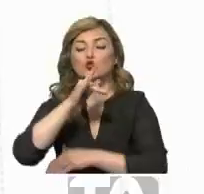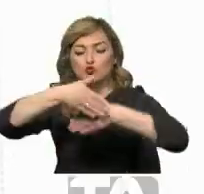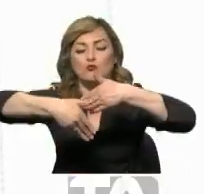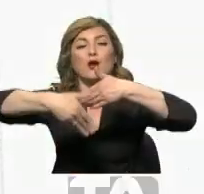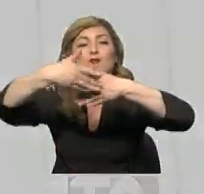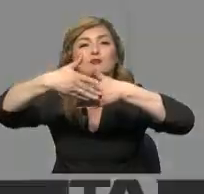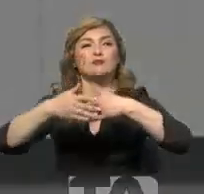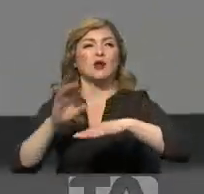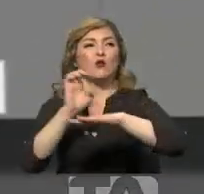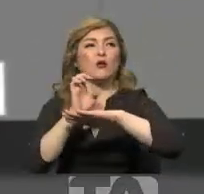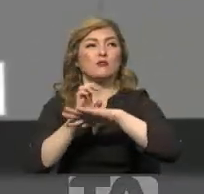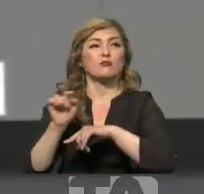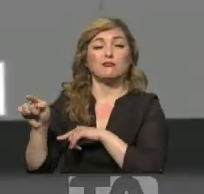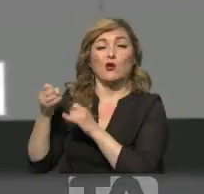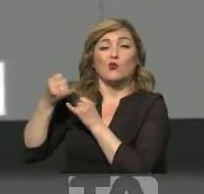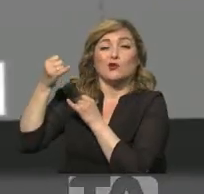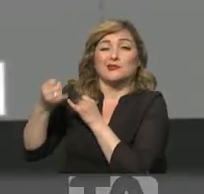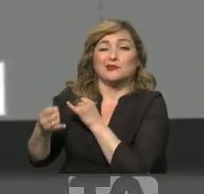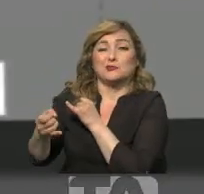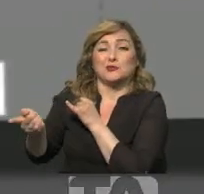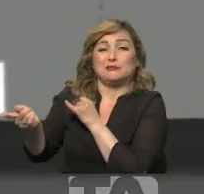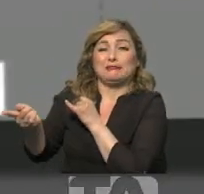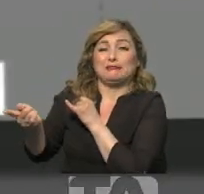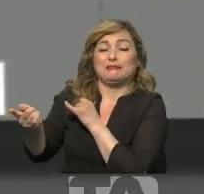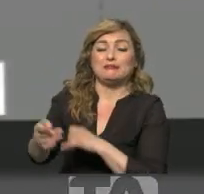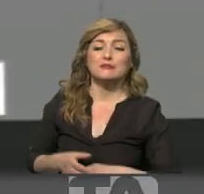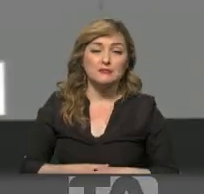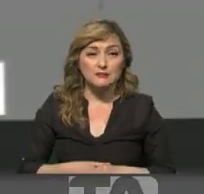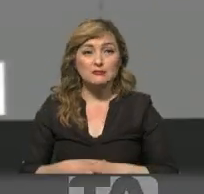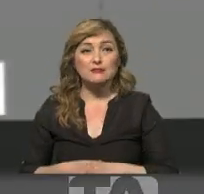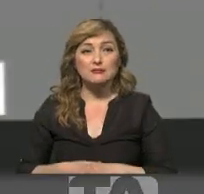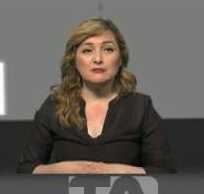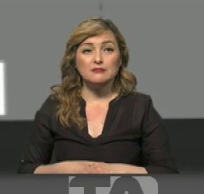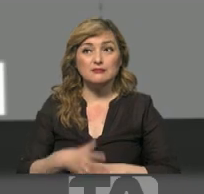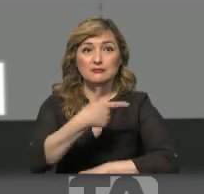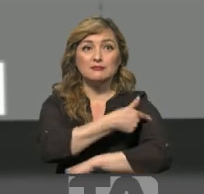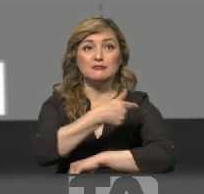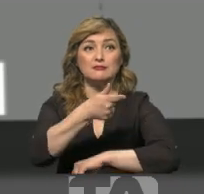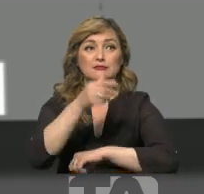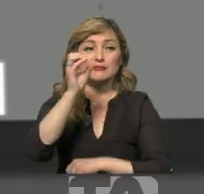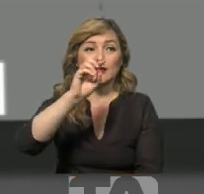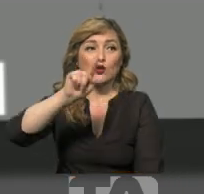la lista, Ecuador aparece a la cola dentro de la centena de países que hasta el momento han vacunado al